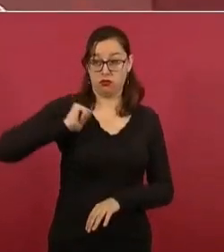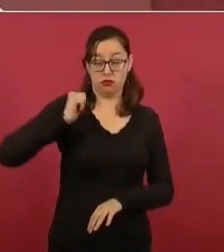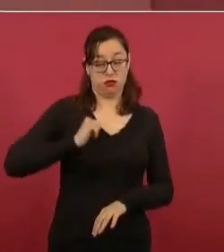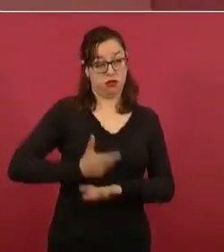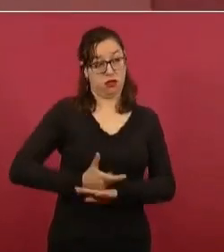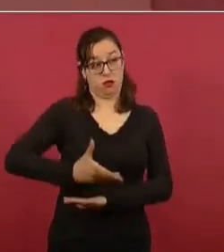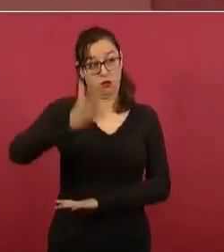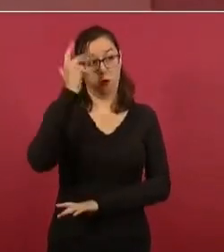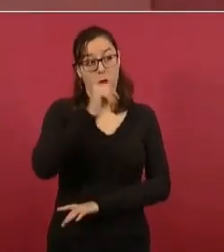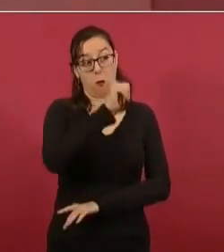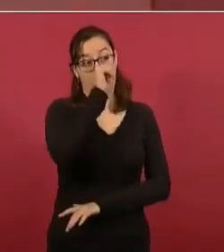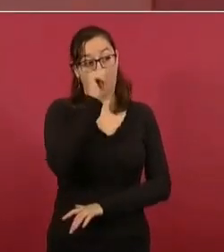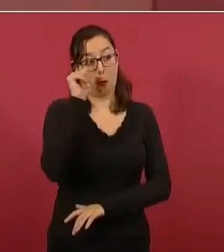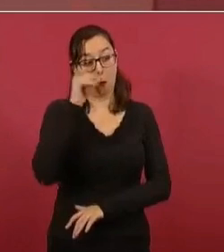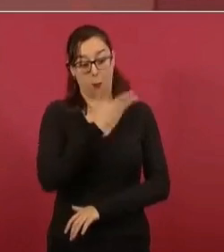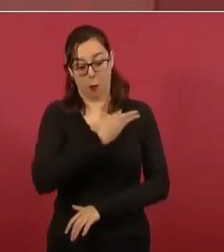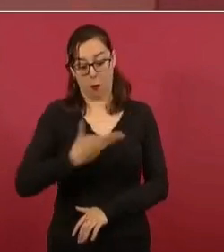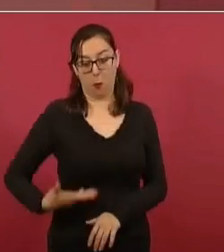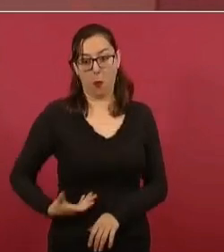a la iglesia